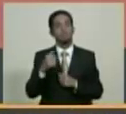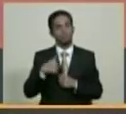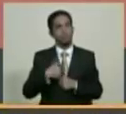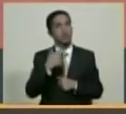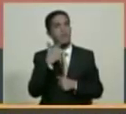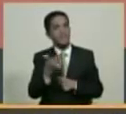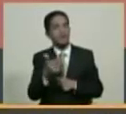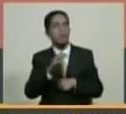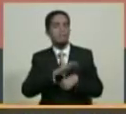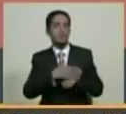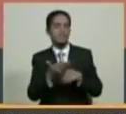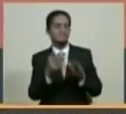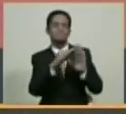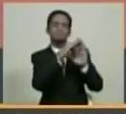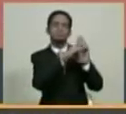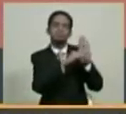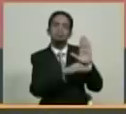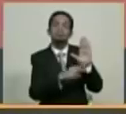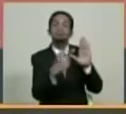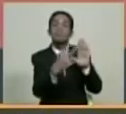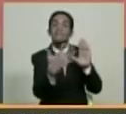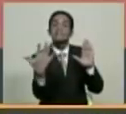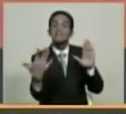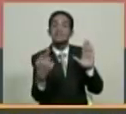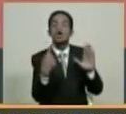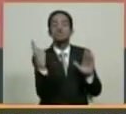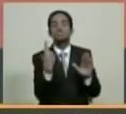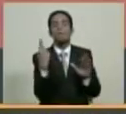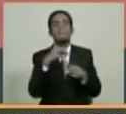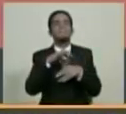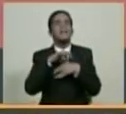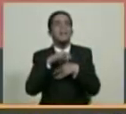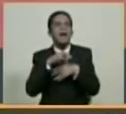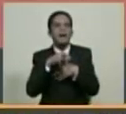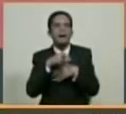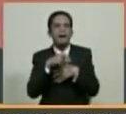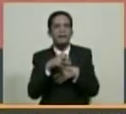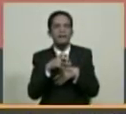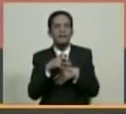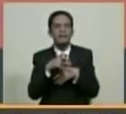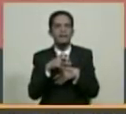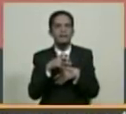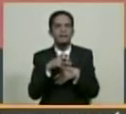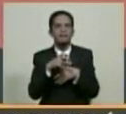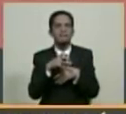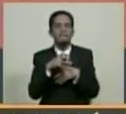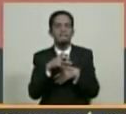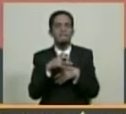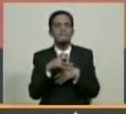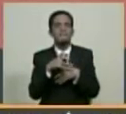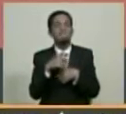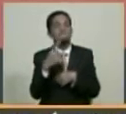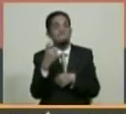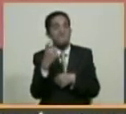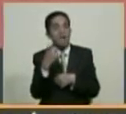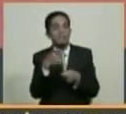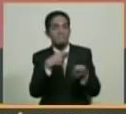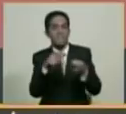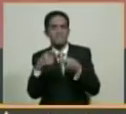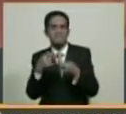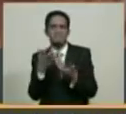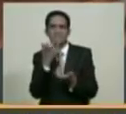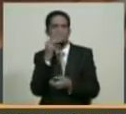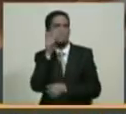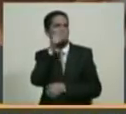los 25 rubros, solo la carne es la que, el sector cárnico es la que decidieron de